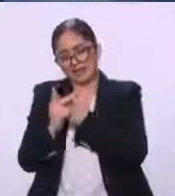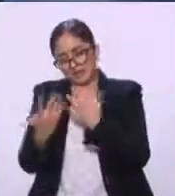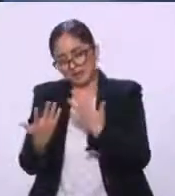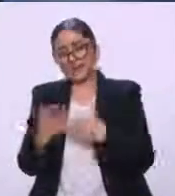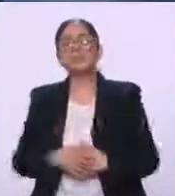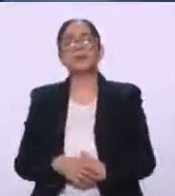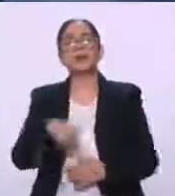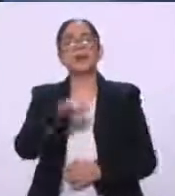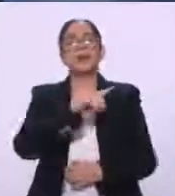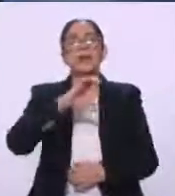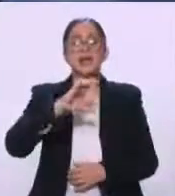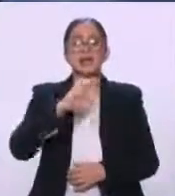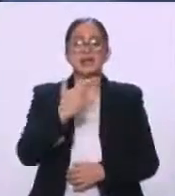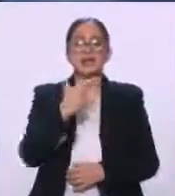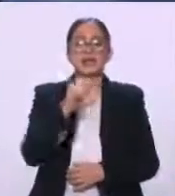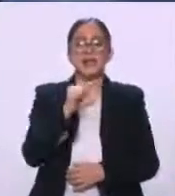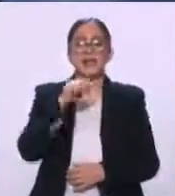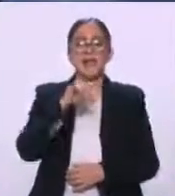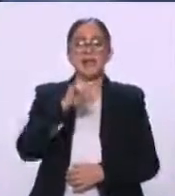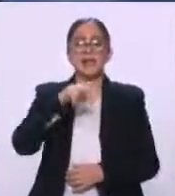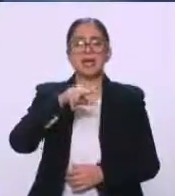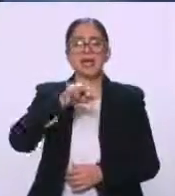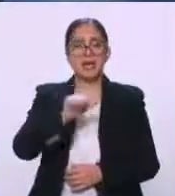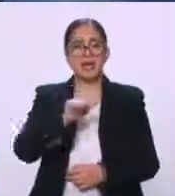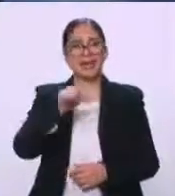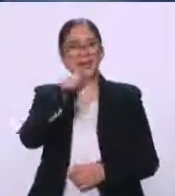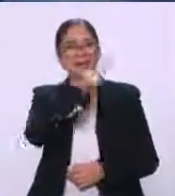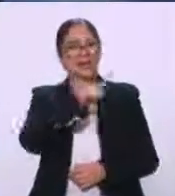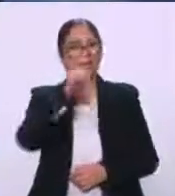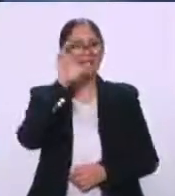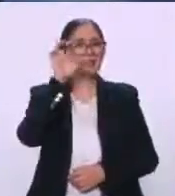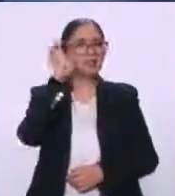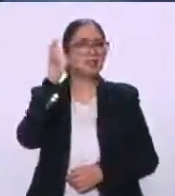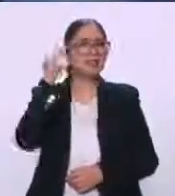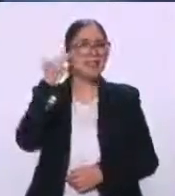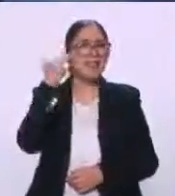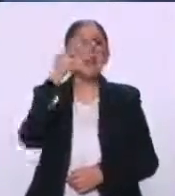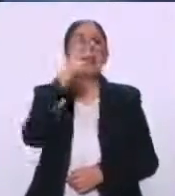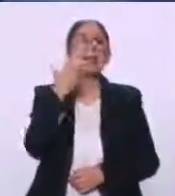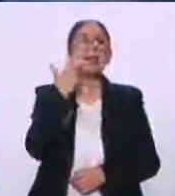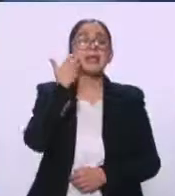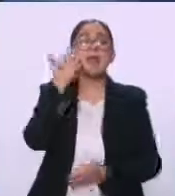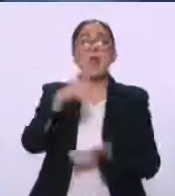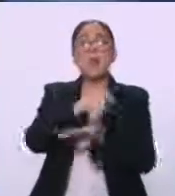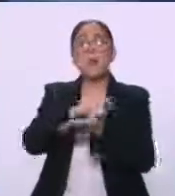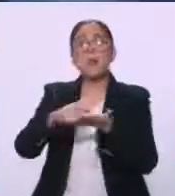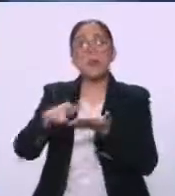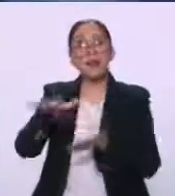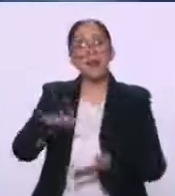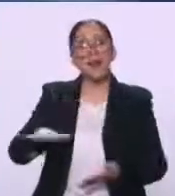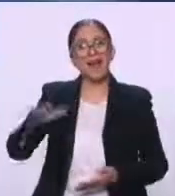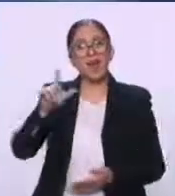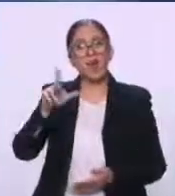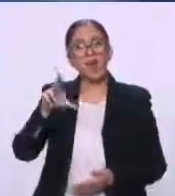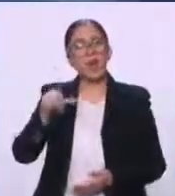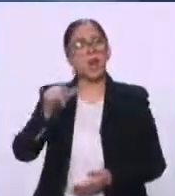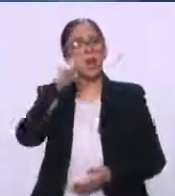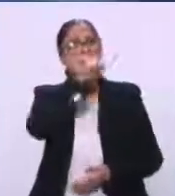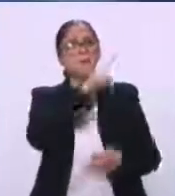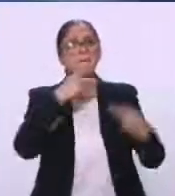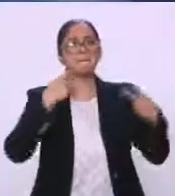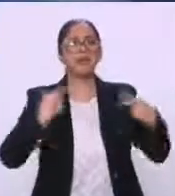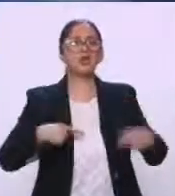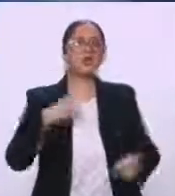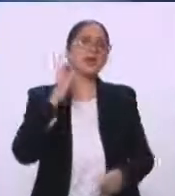China National Oil Shore Company, China, trata de comprar a Unocal, los legisladores norteamericanos,